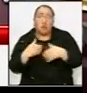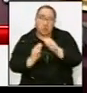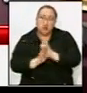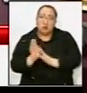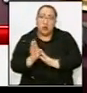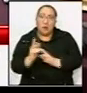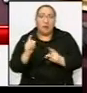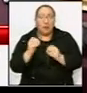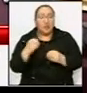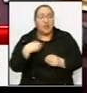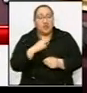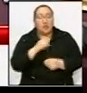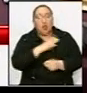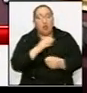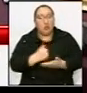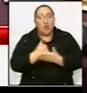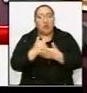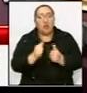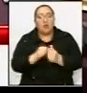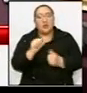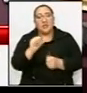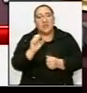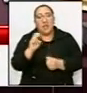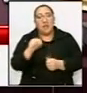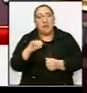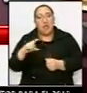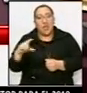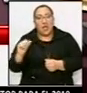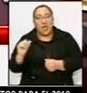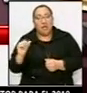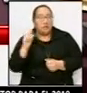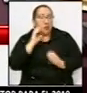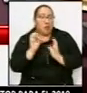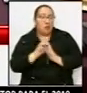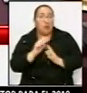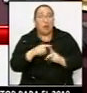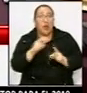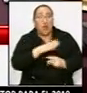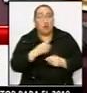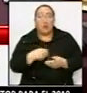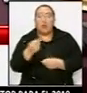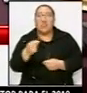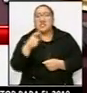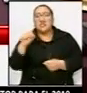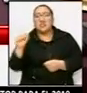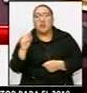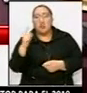porque se les entrega 100 soles para poderles por lo menos sobrevivir.